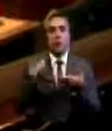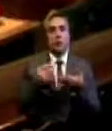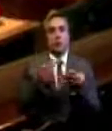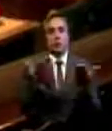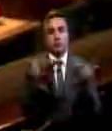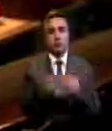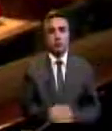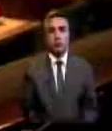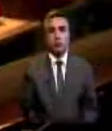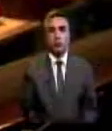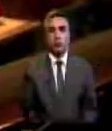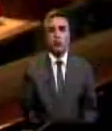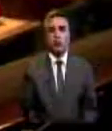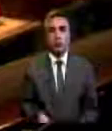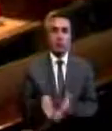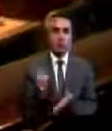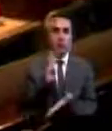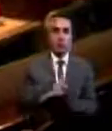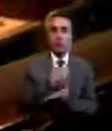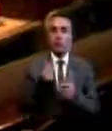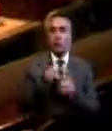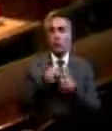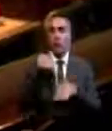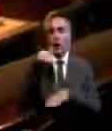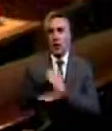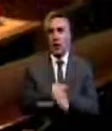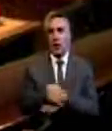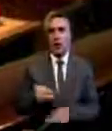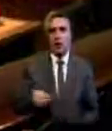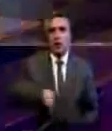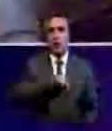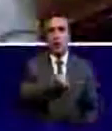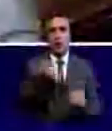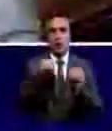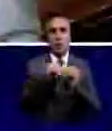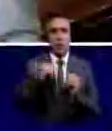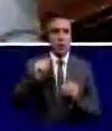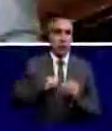contarles desde el Parlamento ecuatoriano. Obviamente, en la tarde vamos a ampliar todos los detalles.